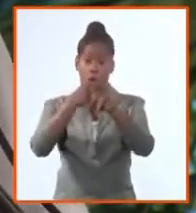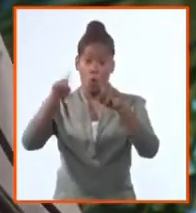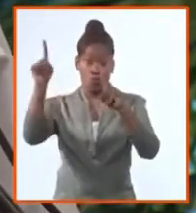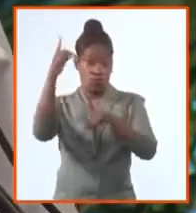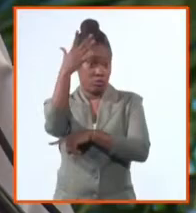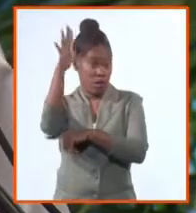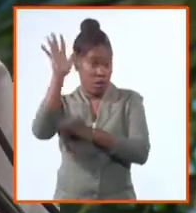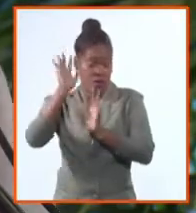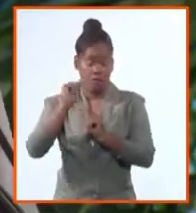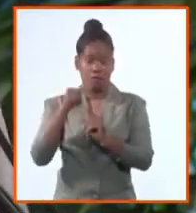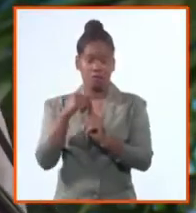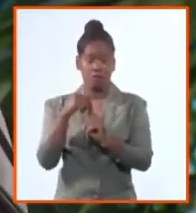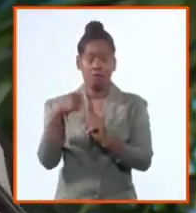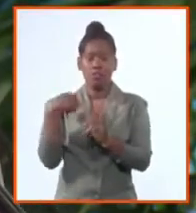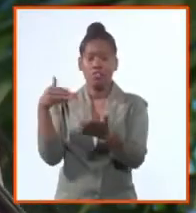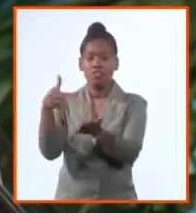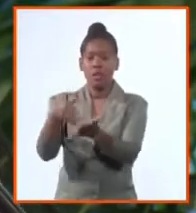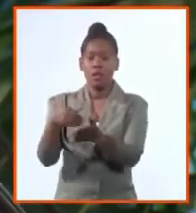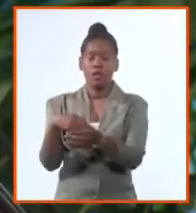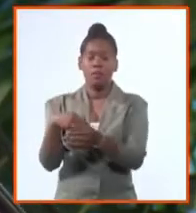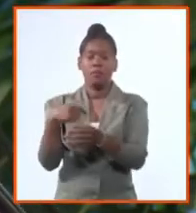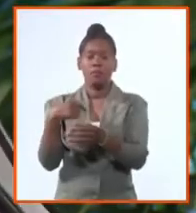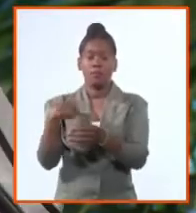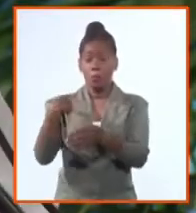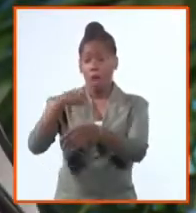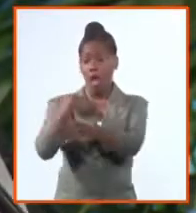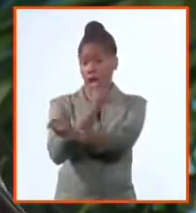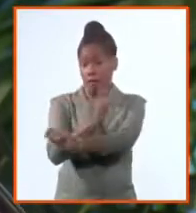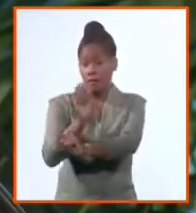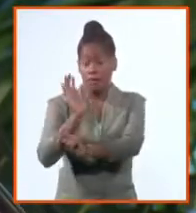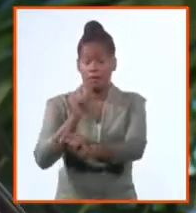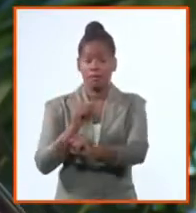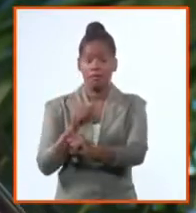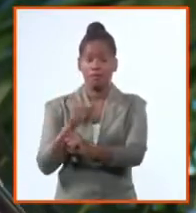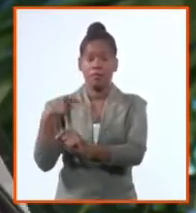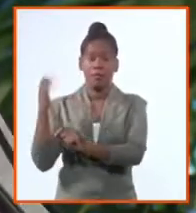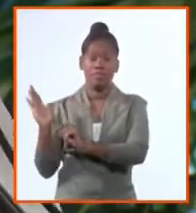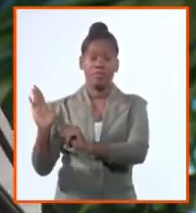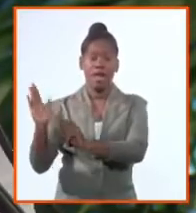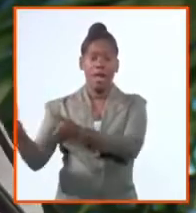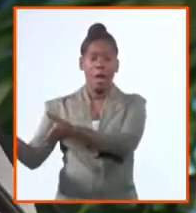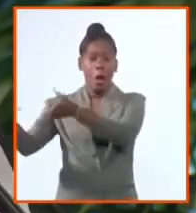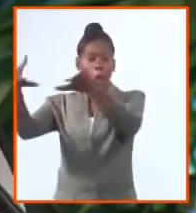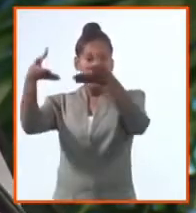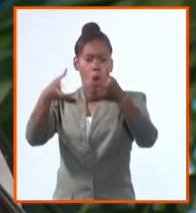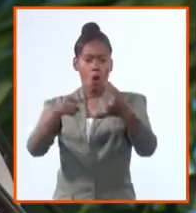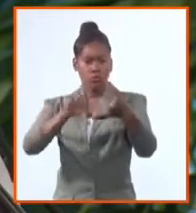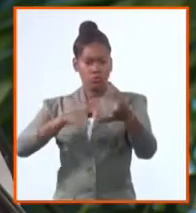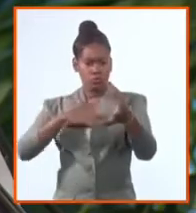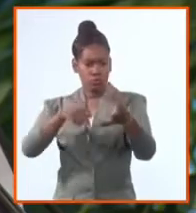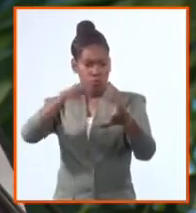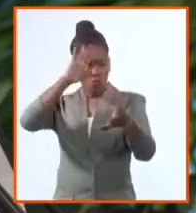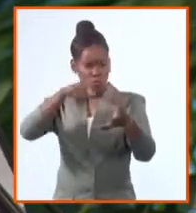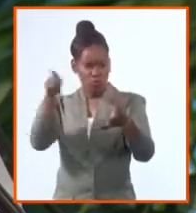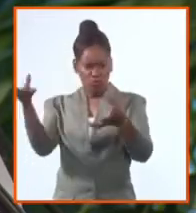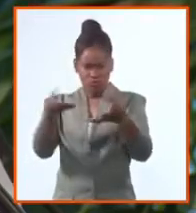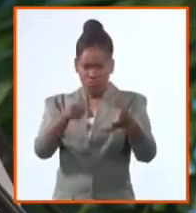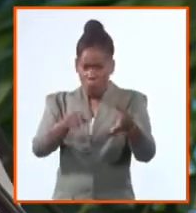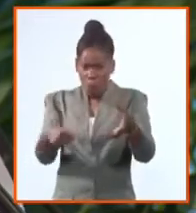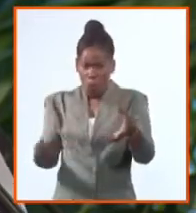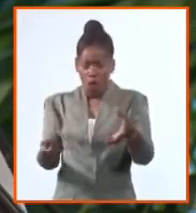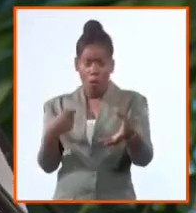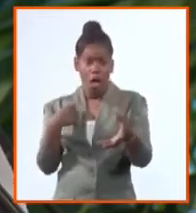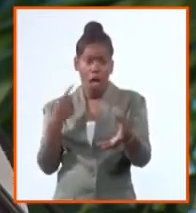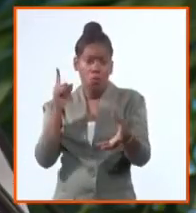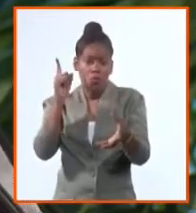ustedes? No tenemos ningún libro en ese sentido. Es decir, hay que hacer eso, hay que poner esas cosas también a